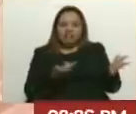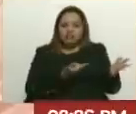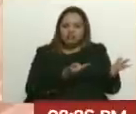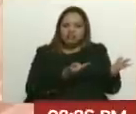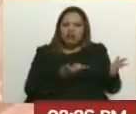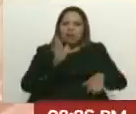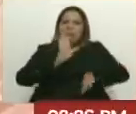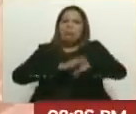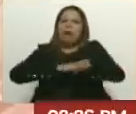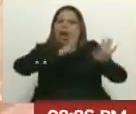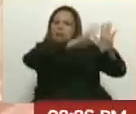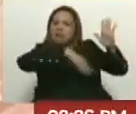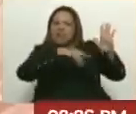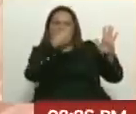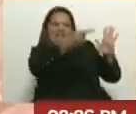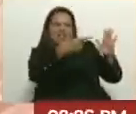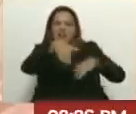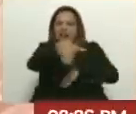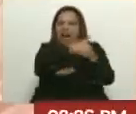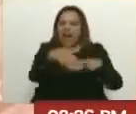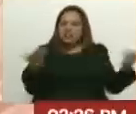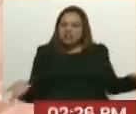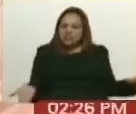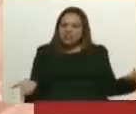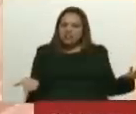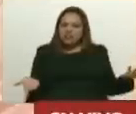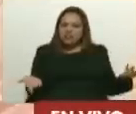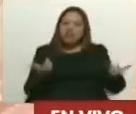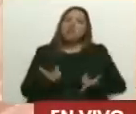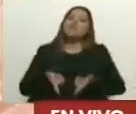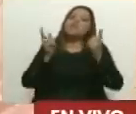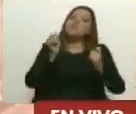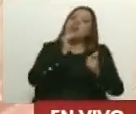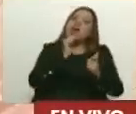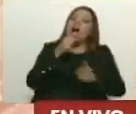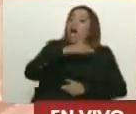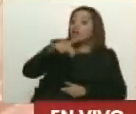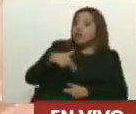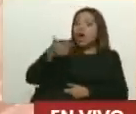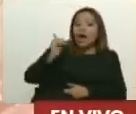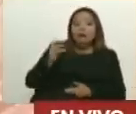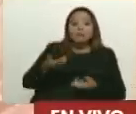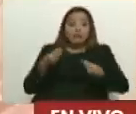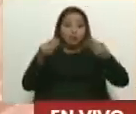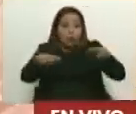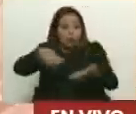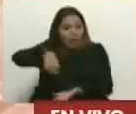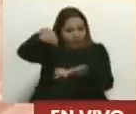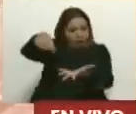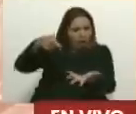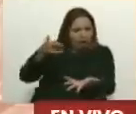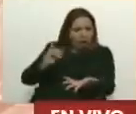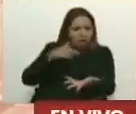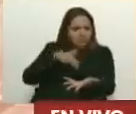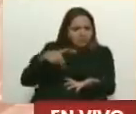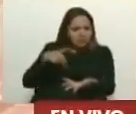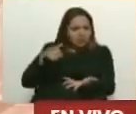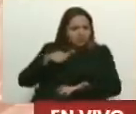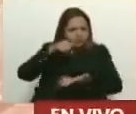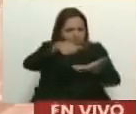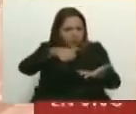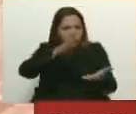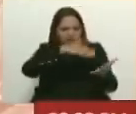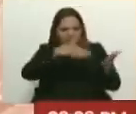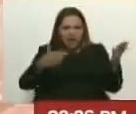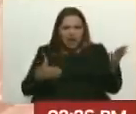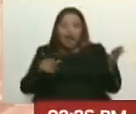¿Por qué pintan eso en la primera carrera? Con el permiso... Ah, no, es que nosotros fuimos los que le dimos la pintura. Nosotros le damos la pintura